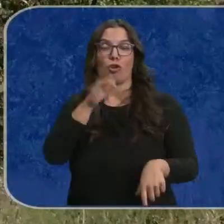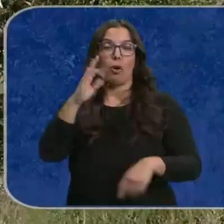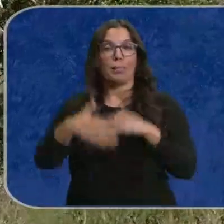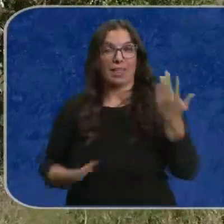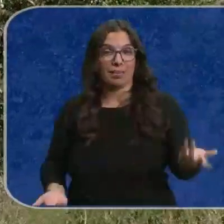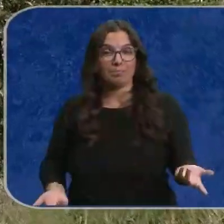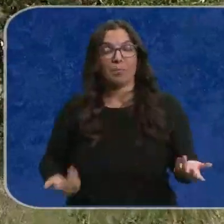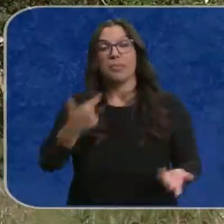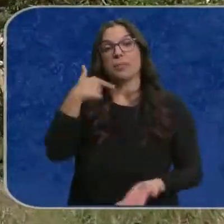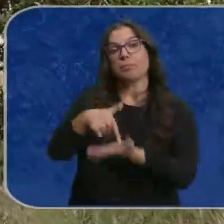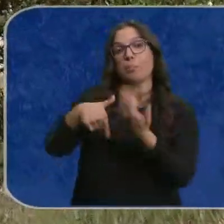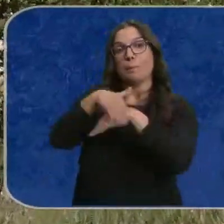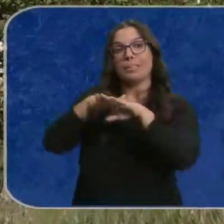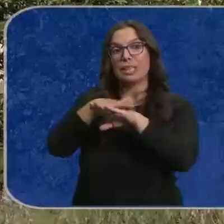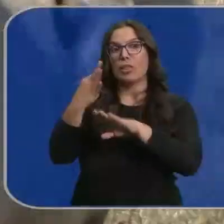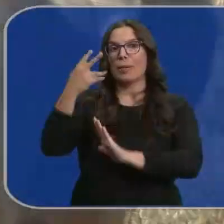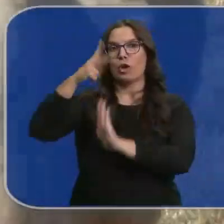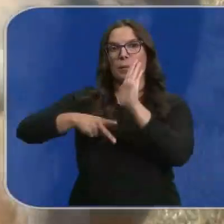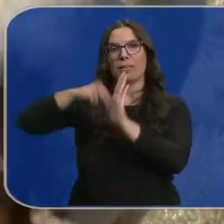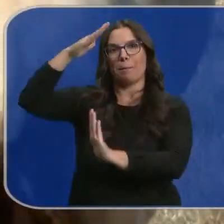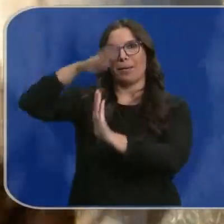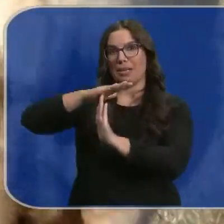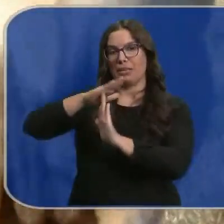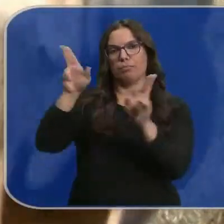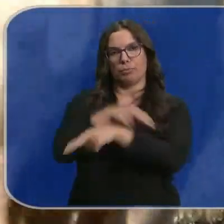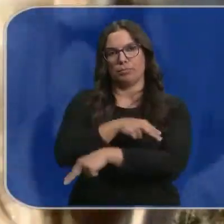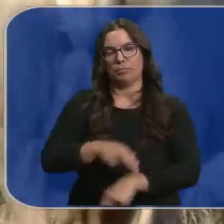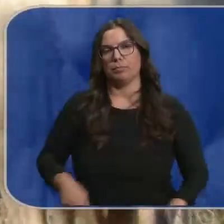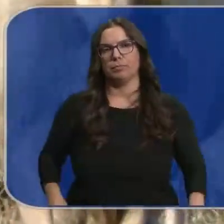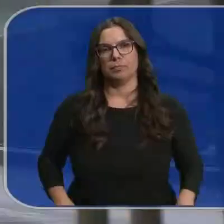limitada. Exigen al ministerio que se paralice la norma y que se derogue.